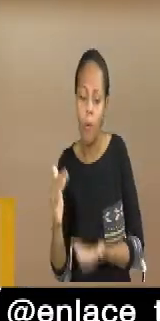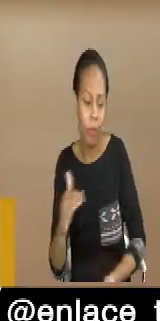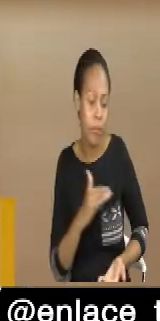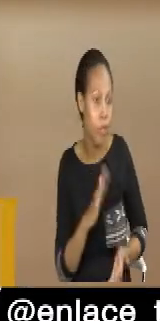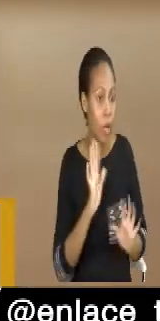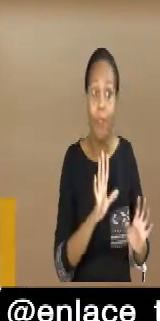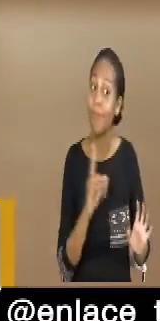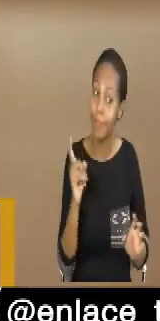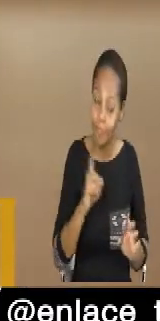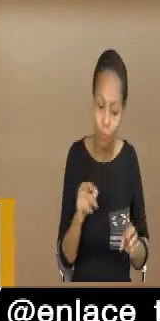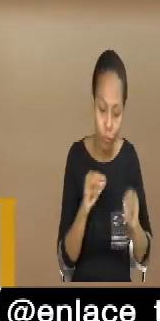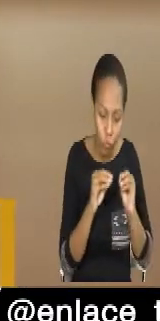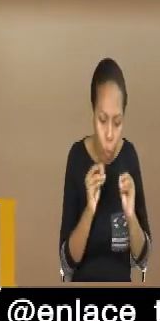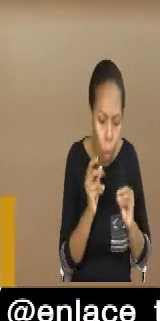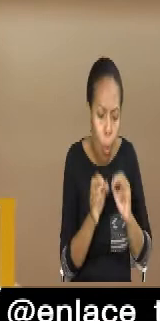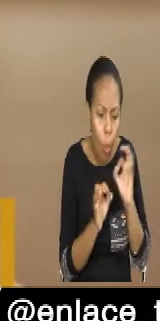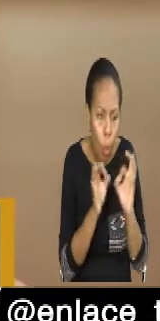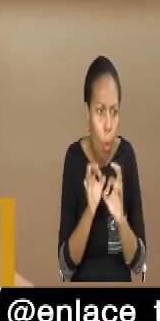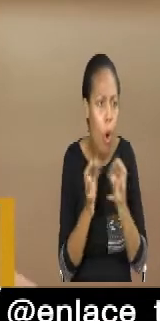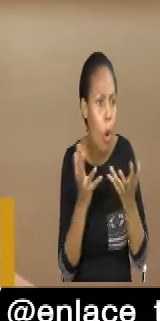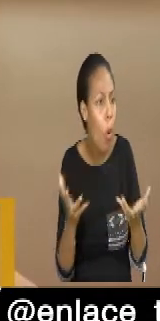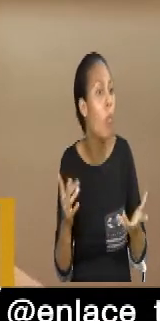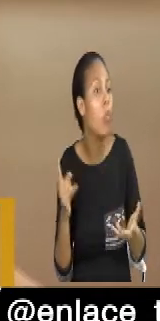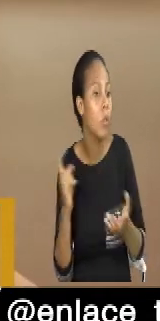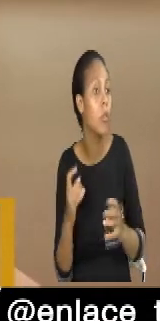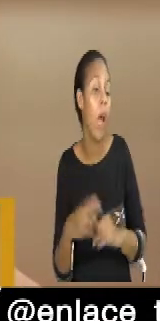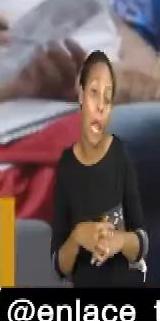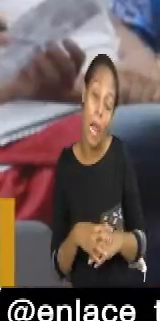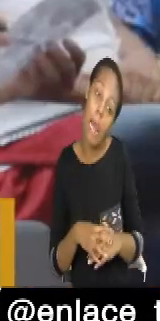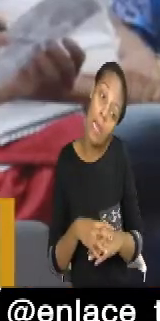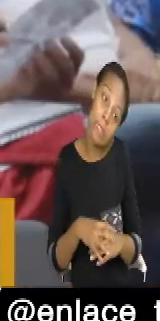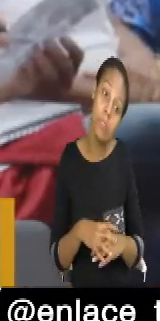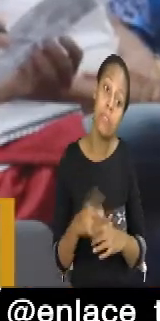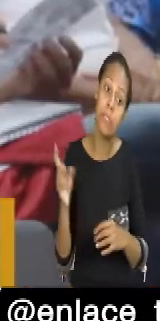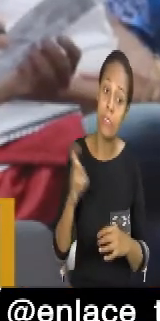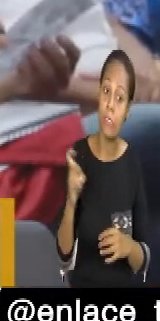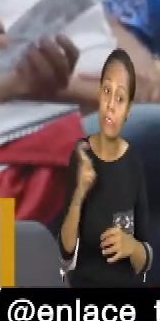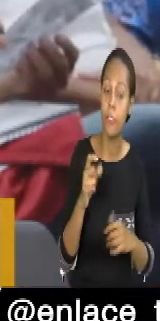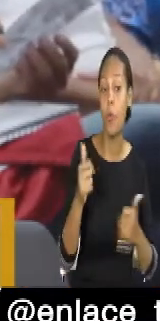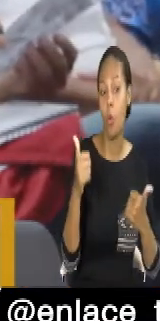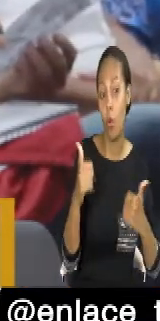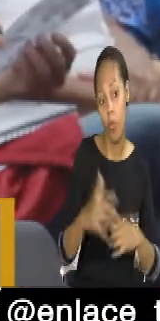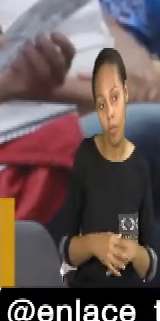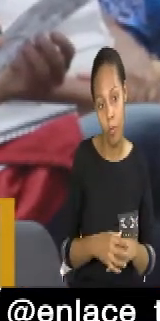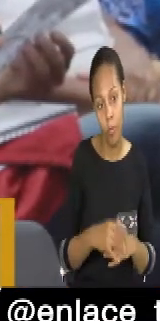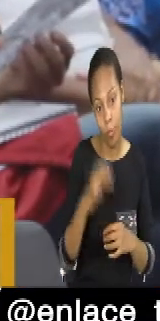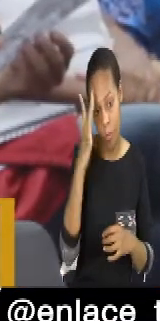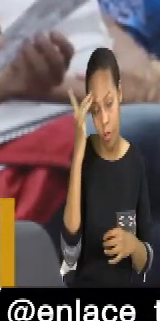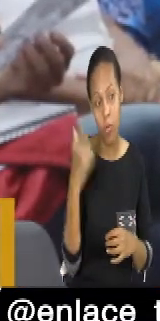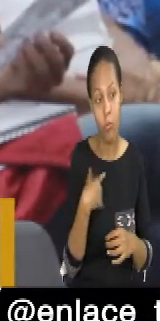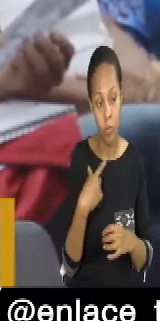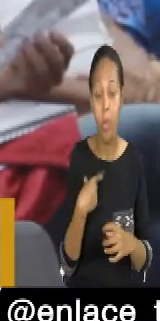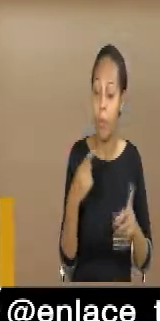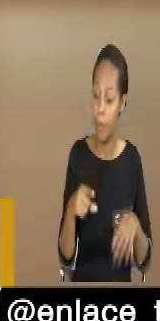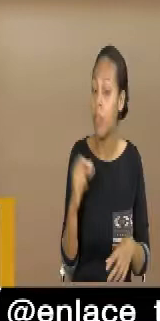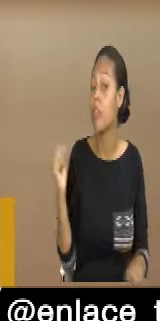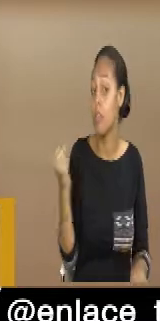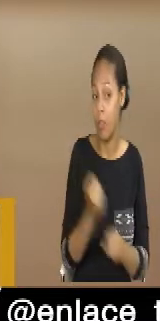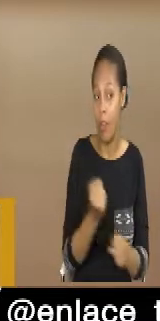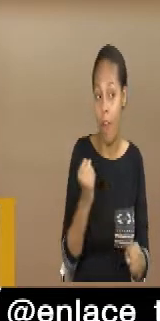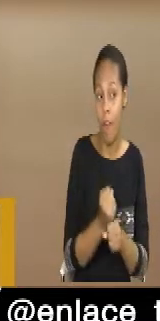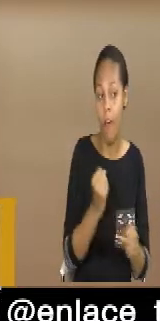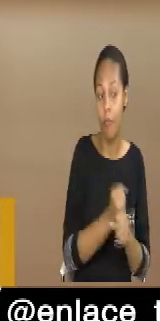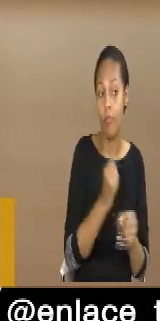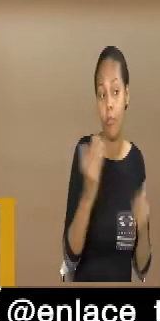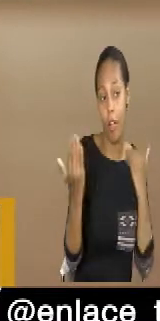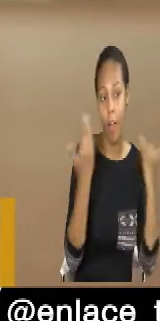manejar. Muy buena, sí señor, nos hace falta ya. Es muy buena porque nosotros también trabajamos en el mercado campesino y también nos hace falta